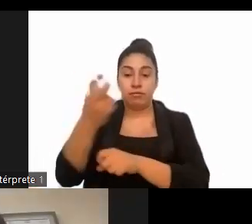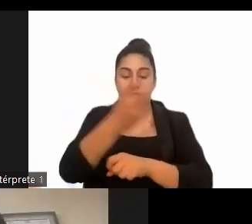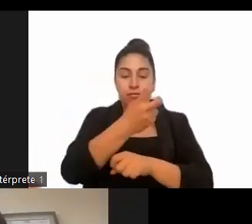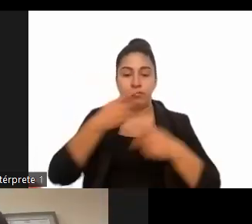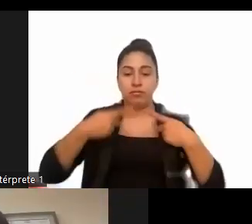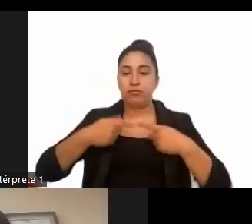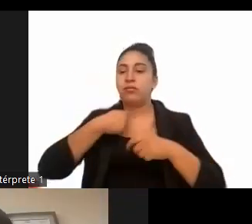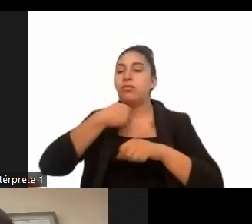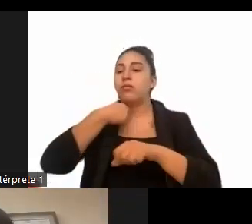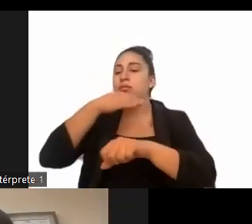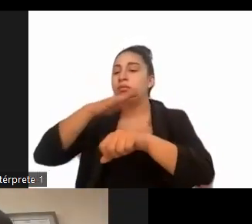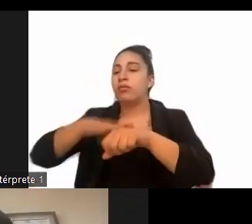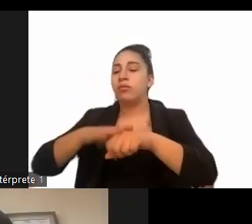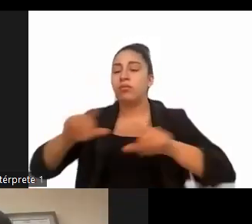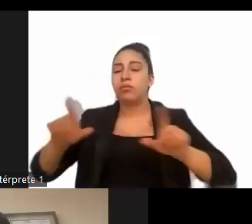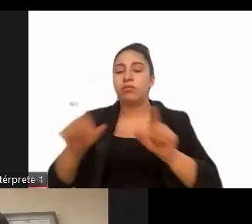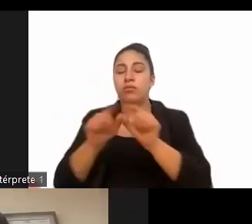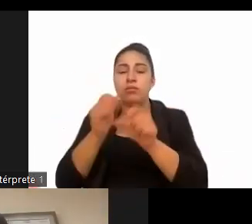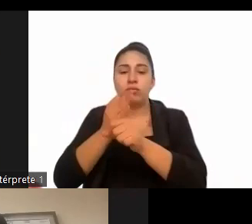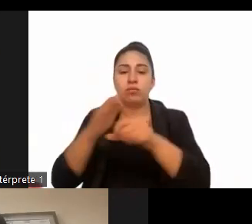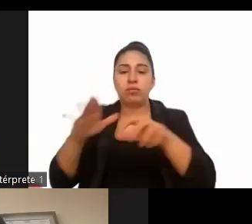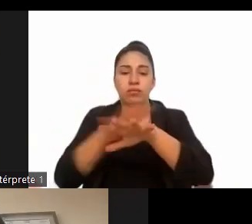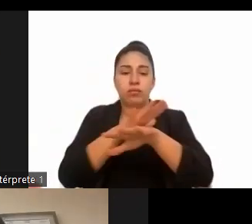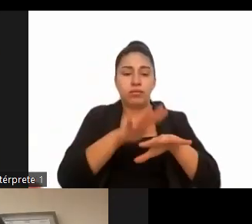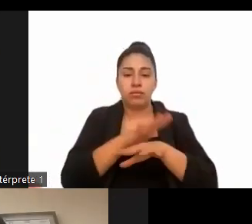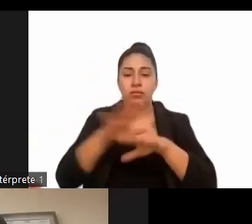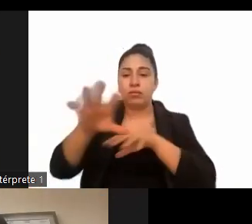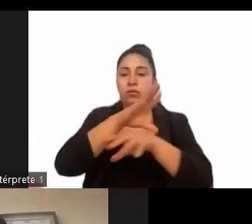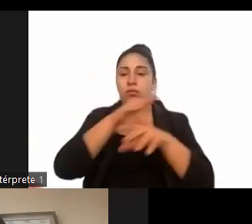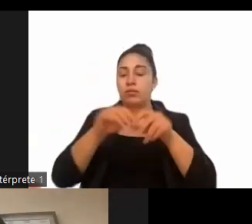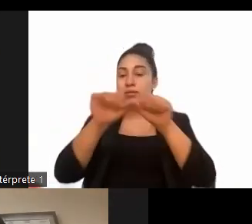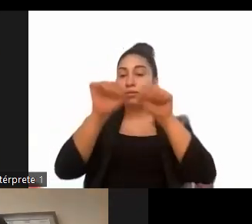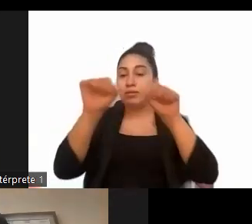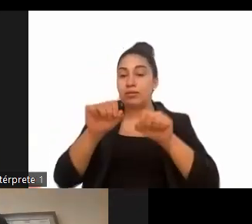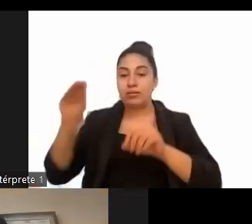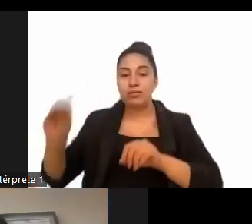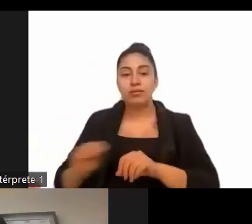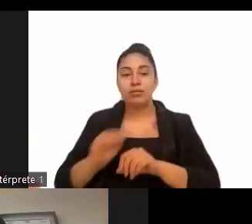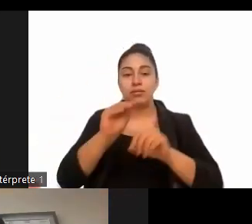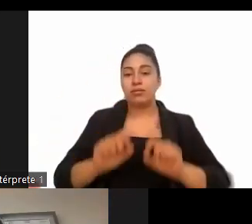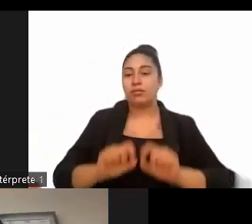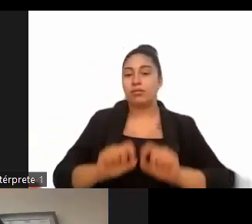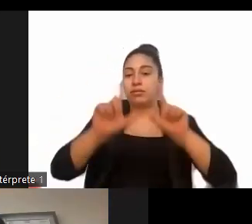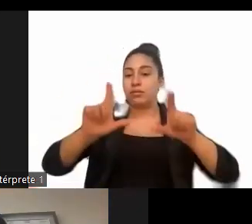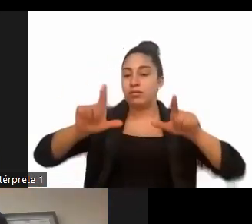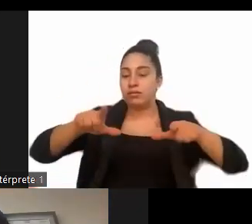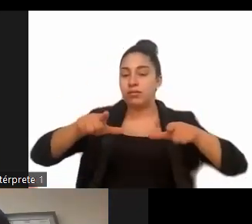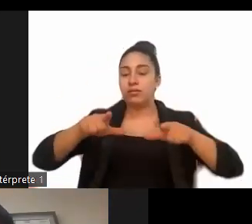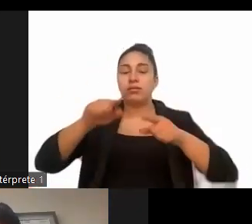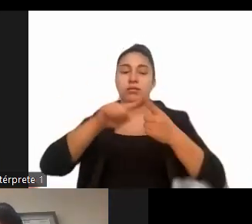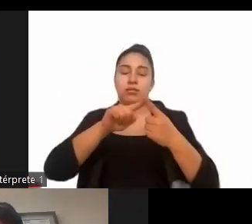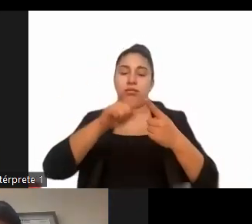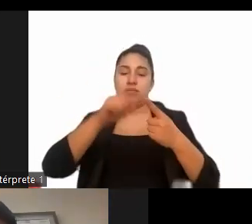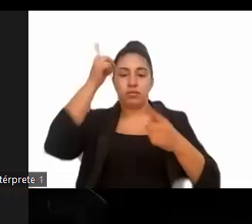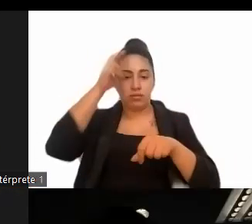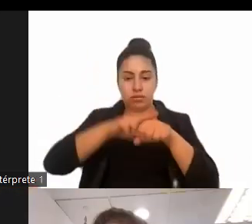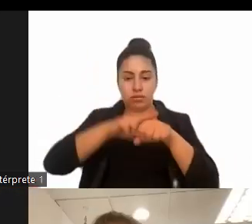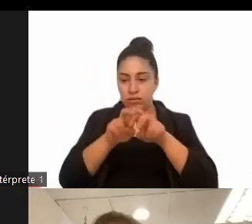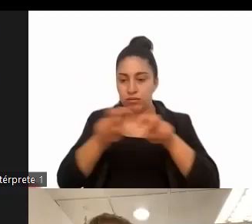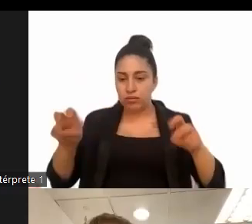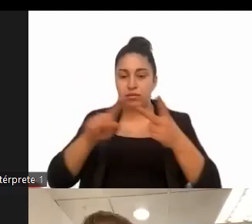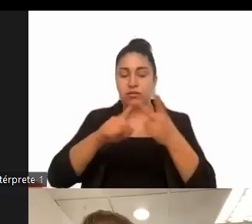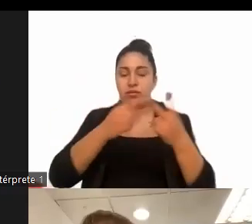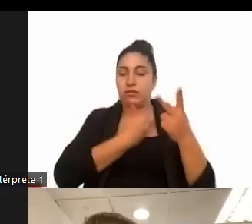conocimiento que se realizarán las modificaciones a los sistemas de datos personales de la Mesa Directiva, Junta de Coordinación Política, de